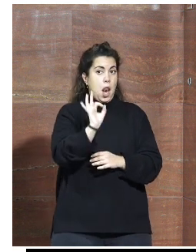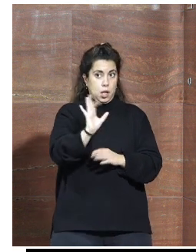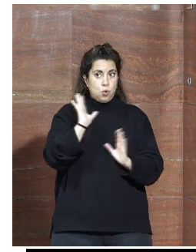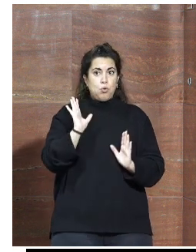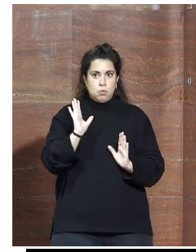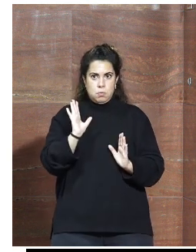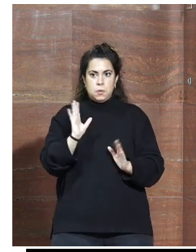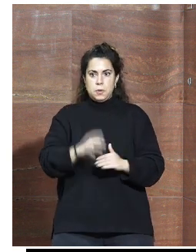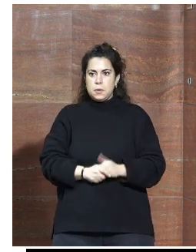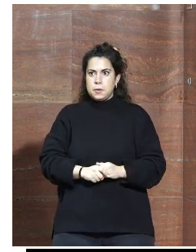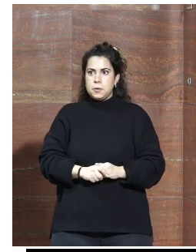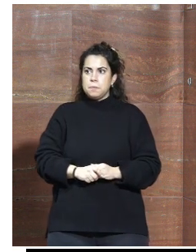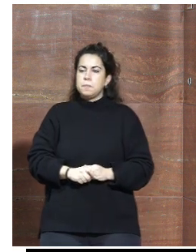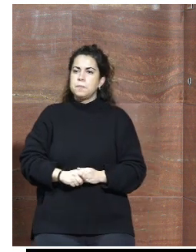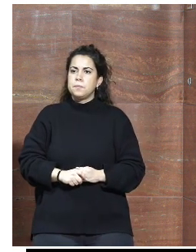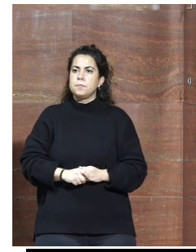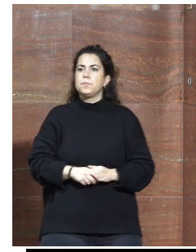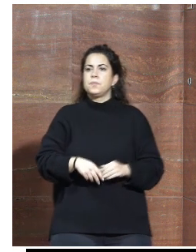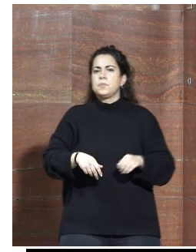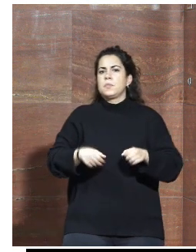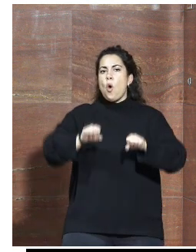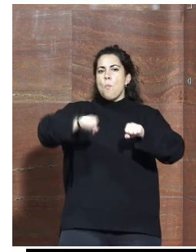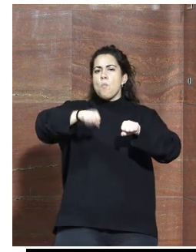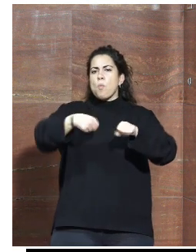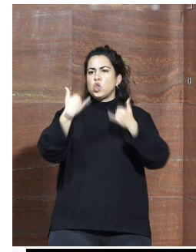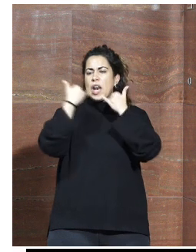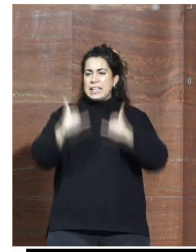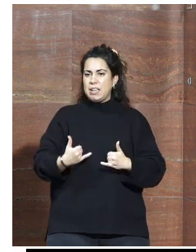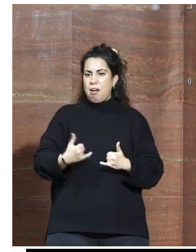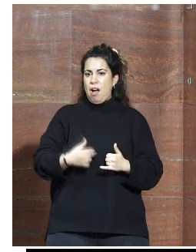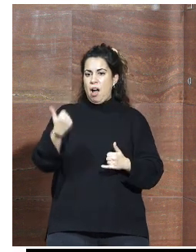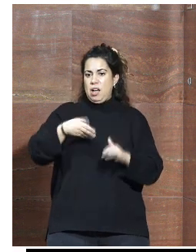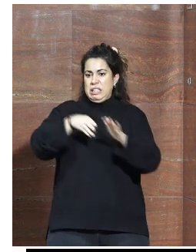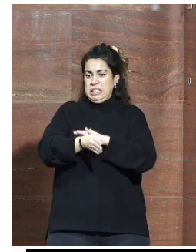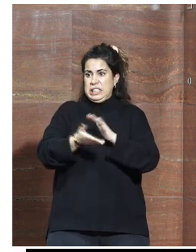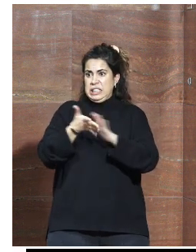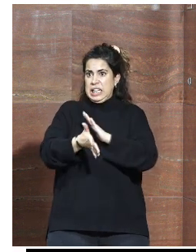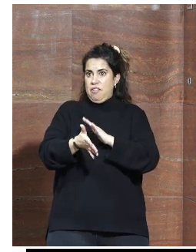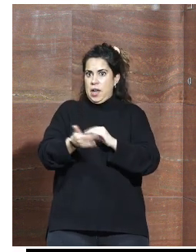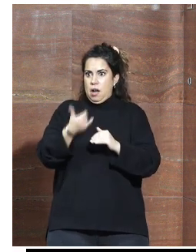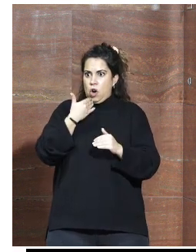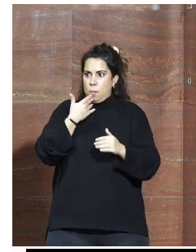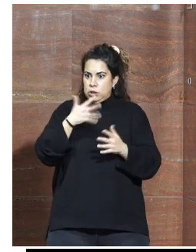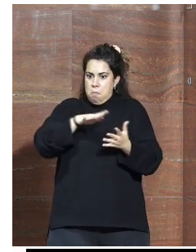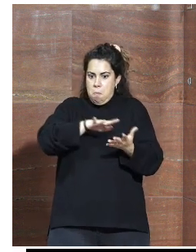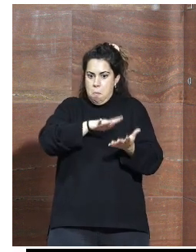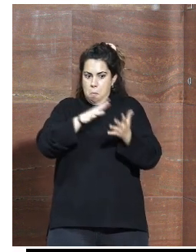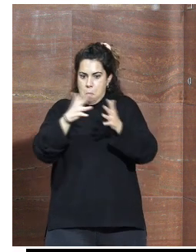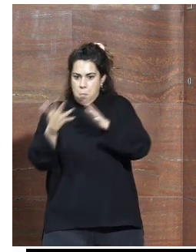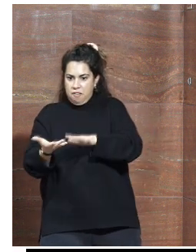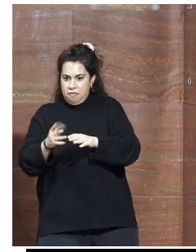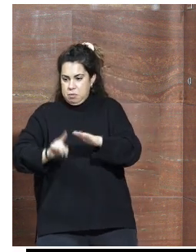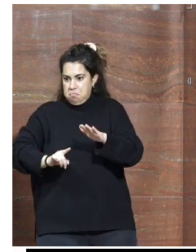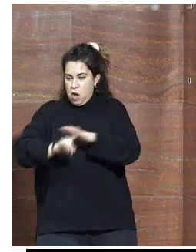¿no? La moto eléctrica es una evolución de estos sistemas y yo creo que